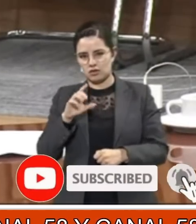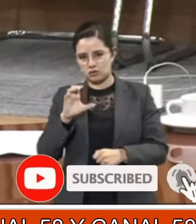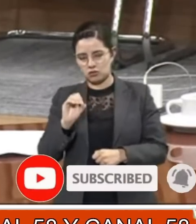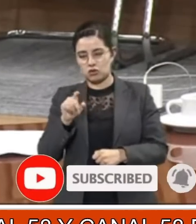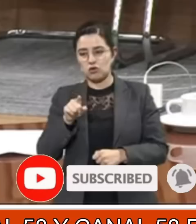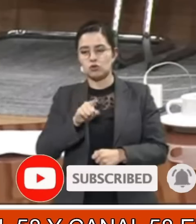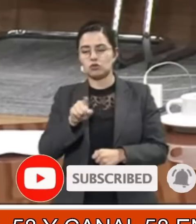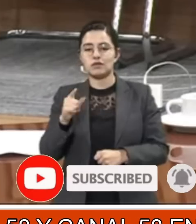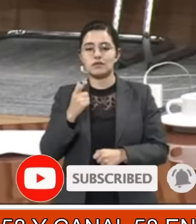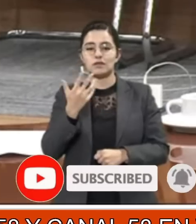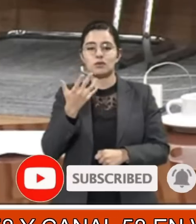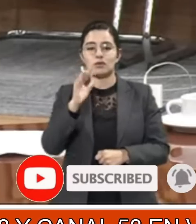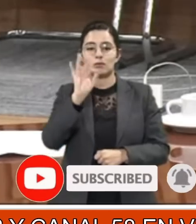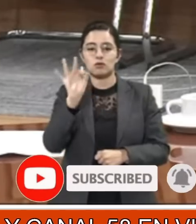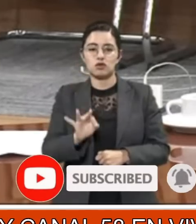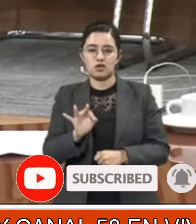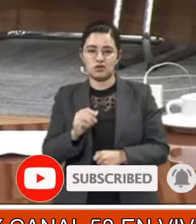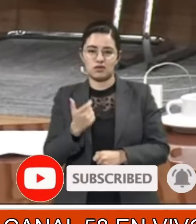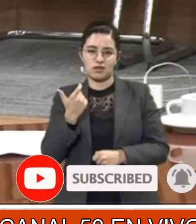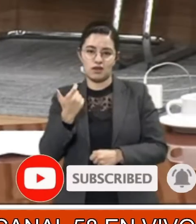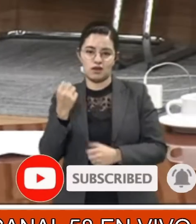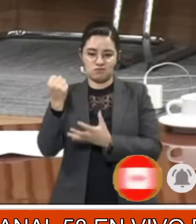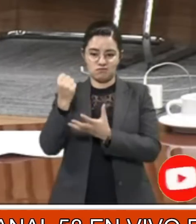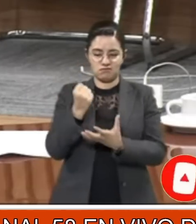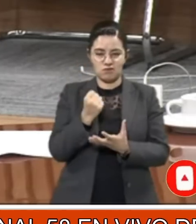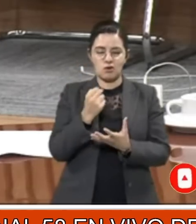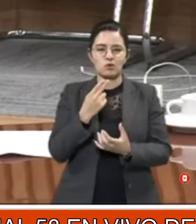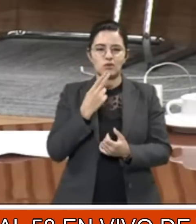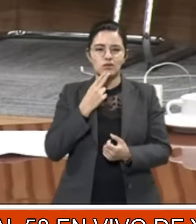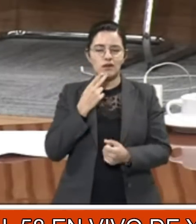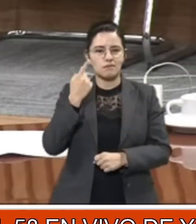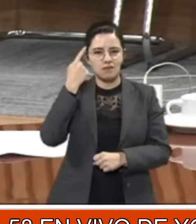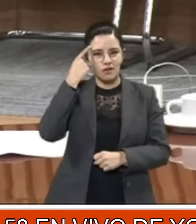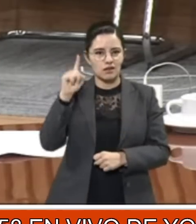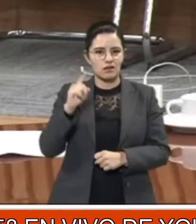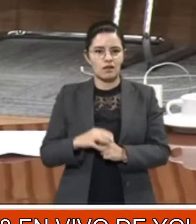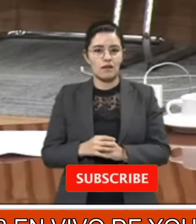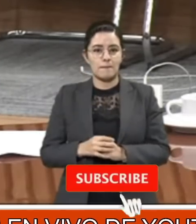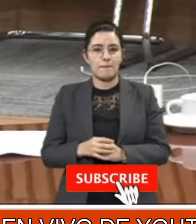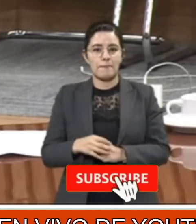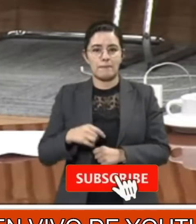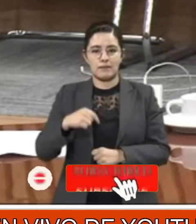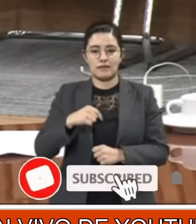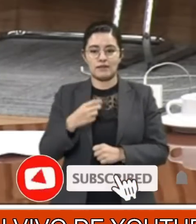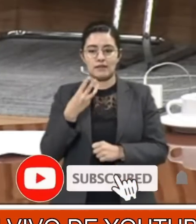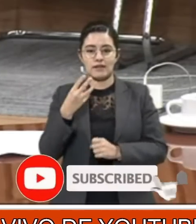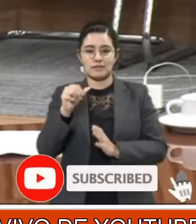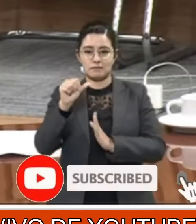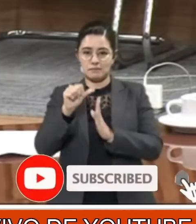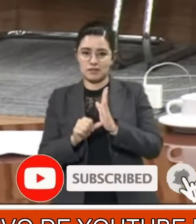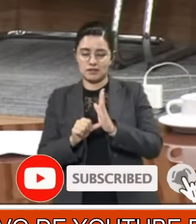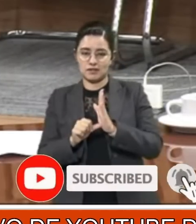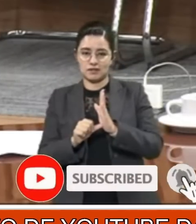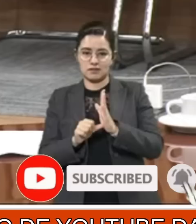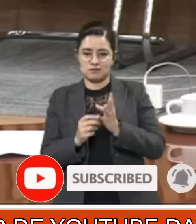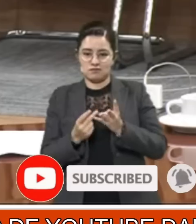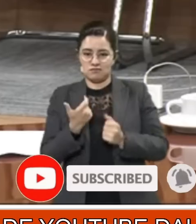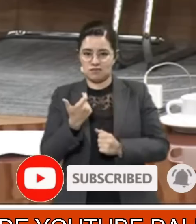fueron absolutamente ilegales. Por último, no nos podemos ir, no los podemos dejar ir sin decirles de